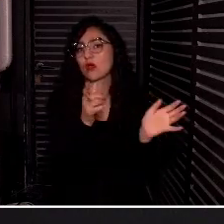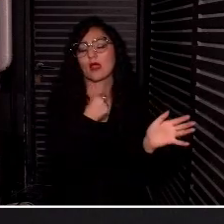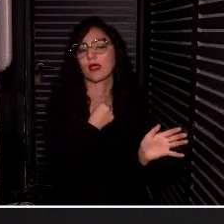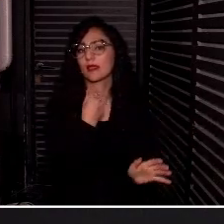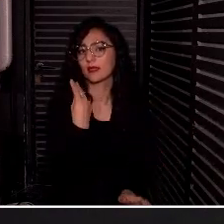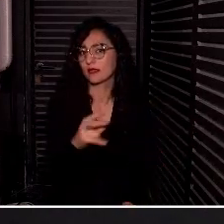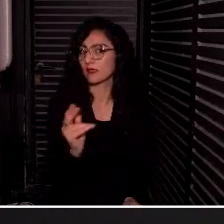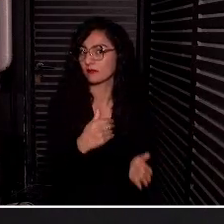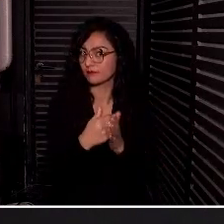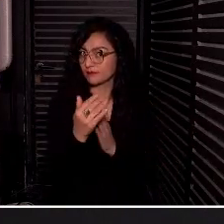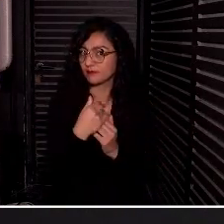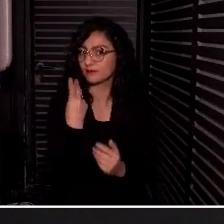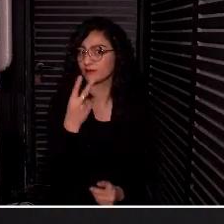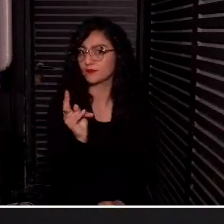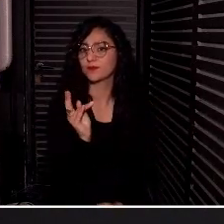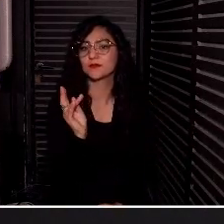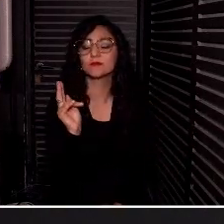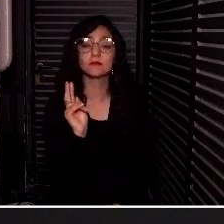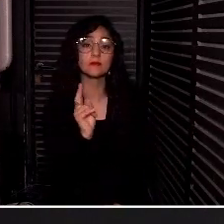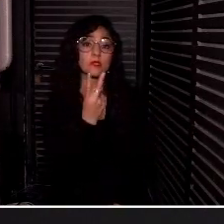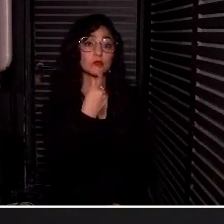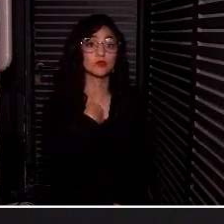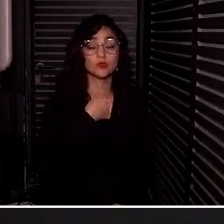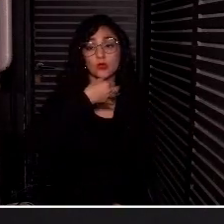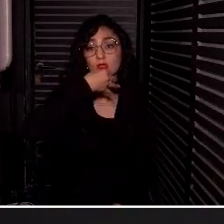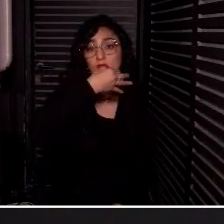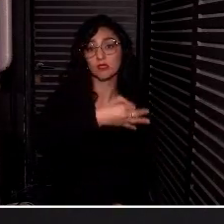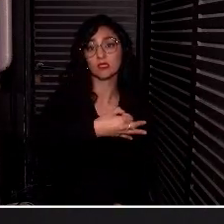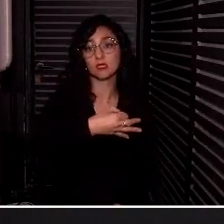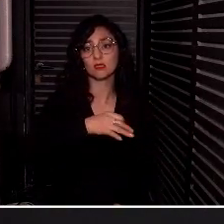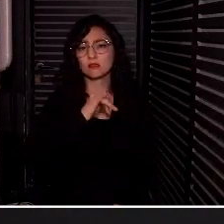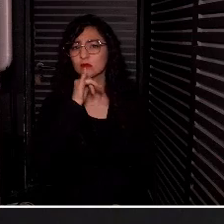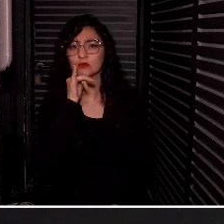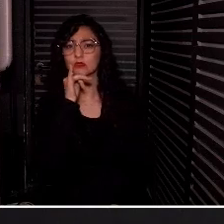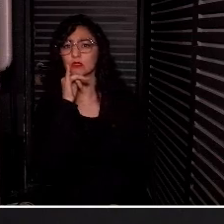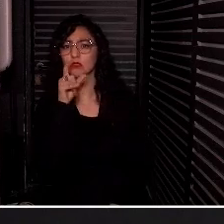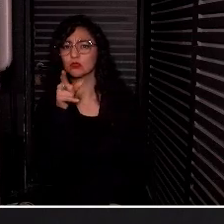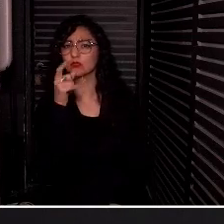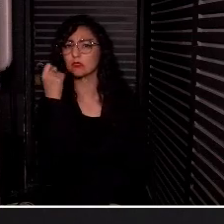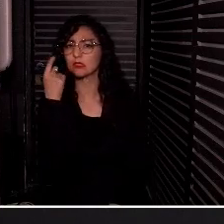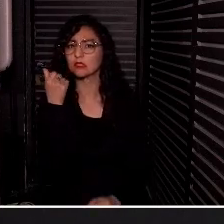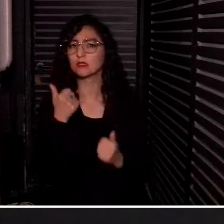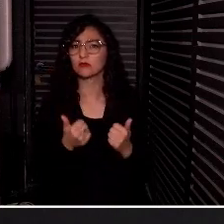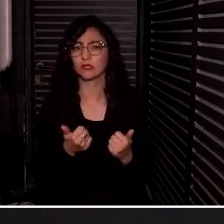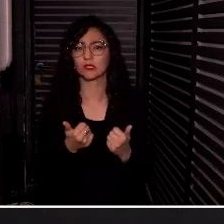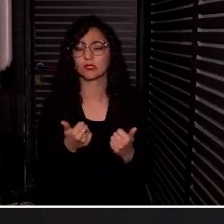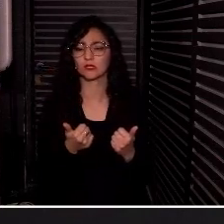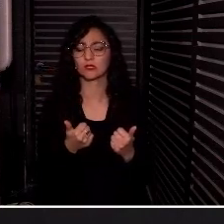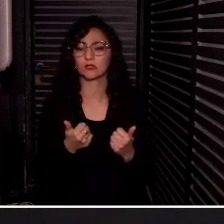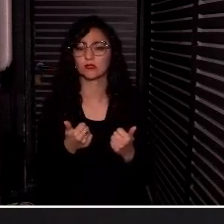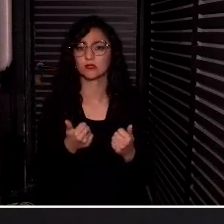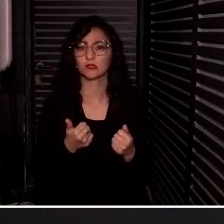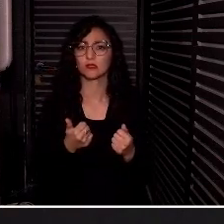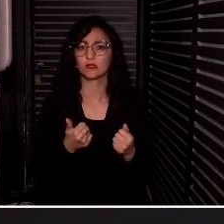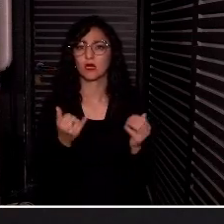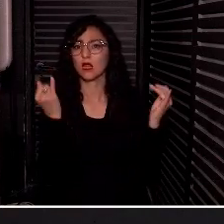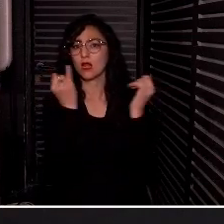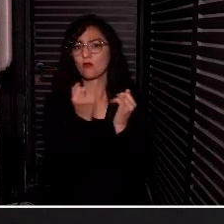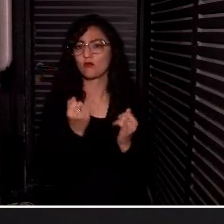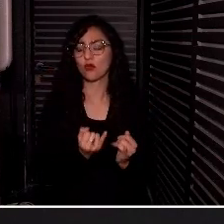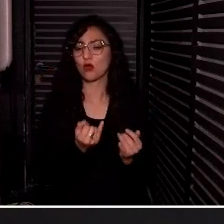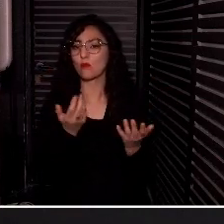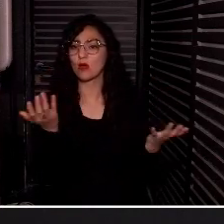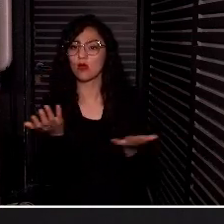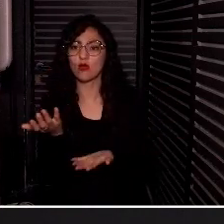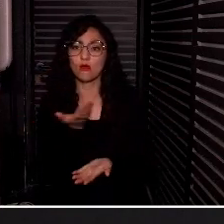eh segundo lo que yo dije no no sé si te entendí bien es eh la forma en como